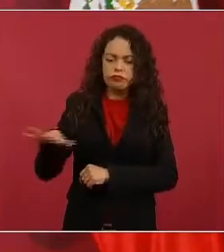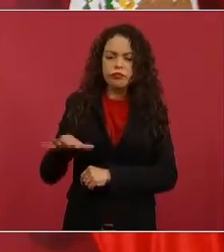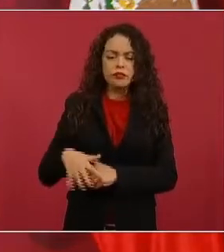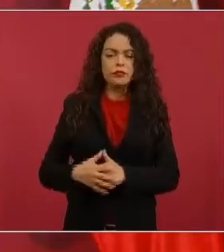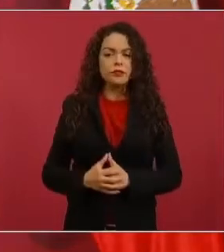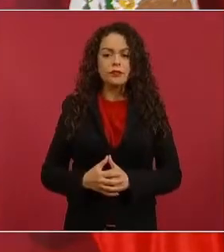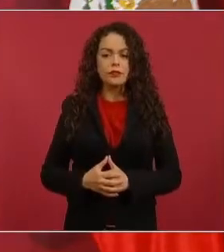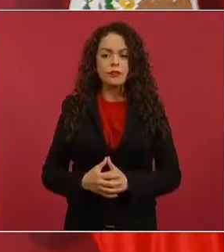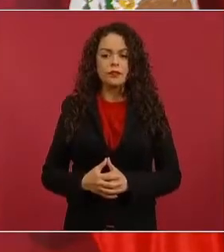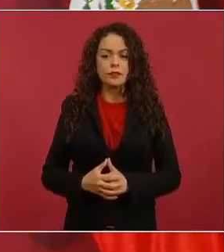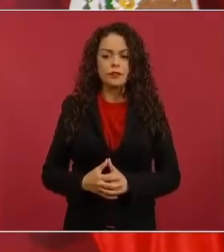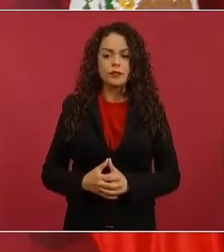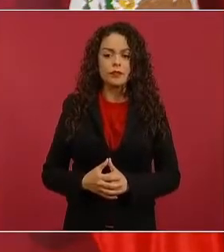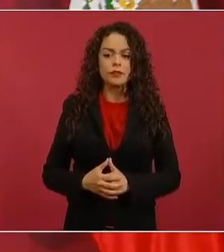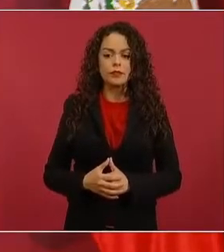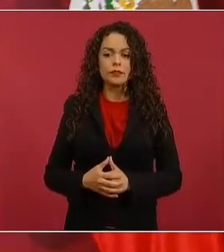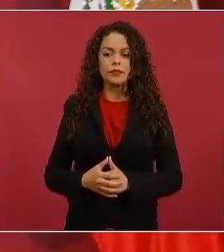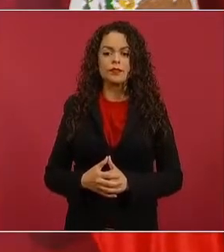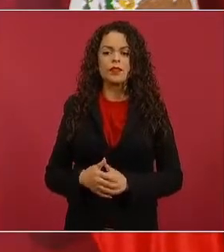Estaba el